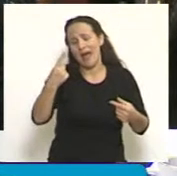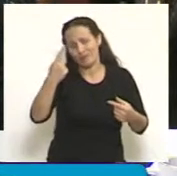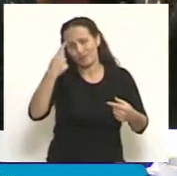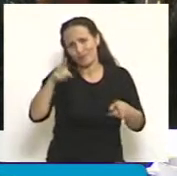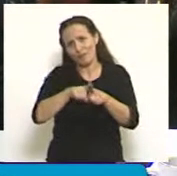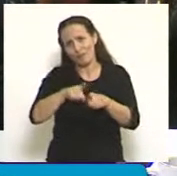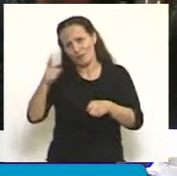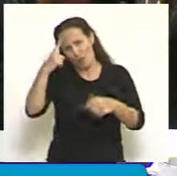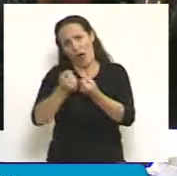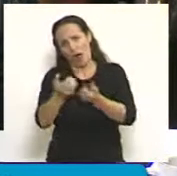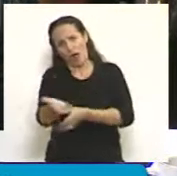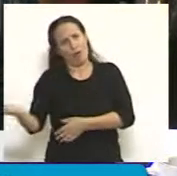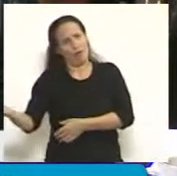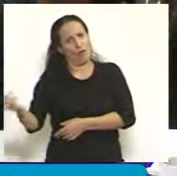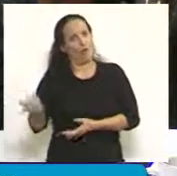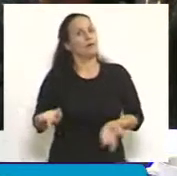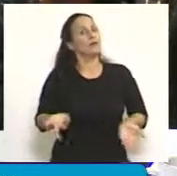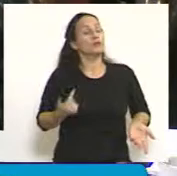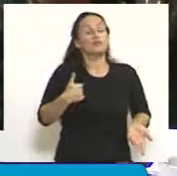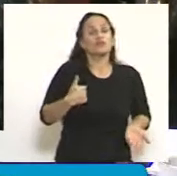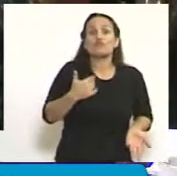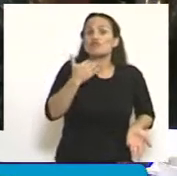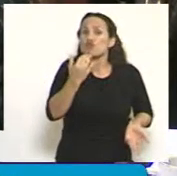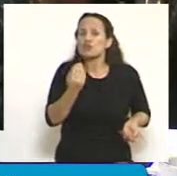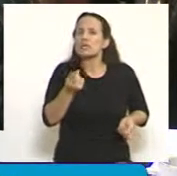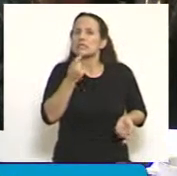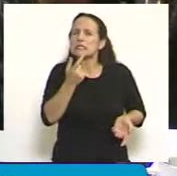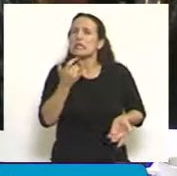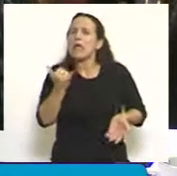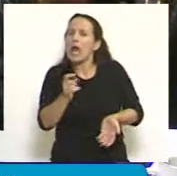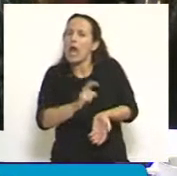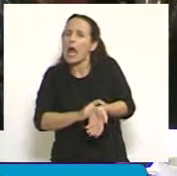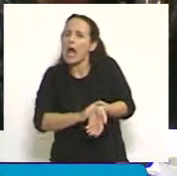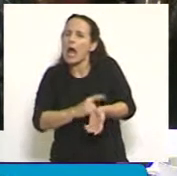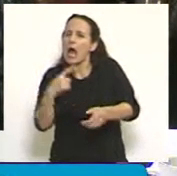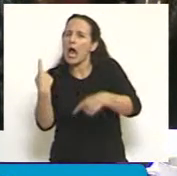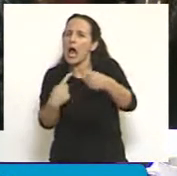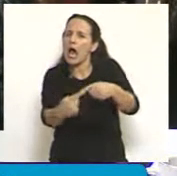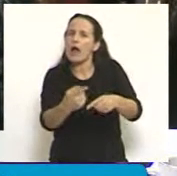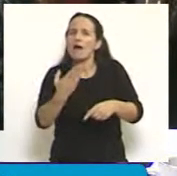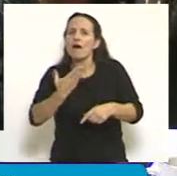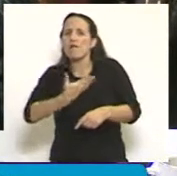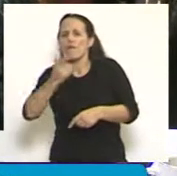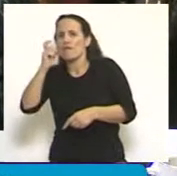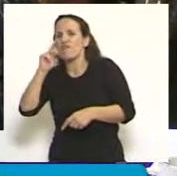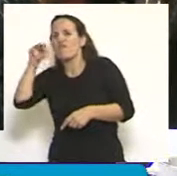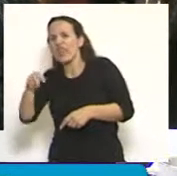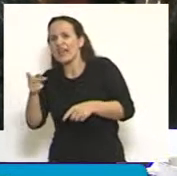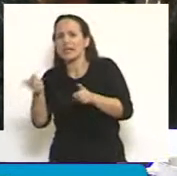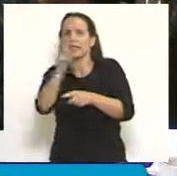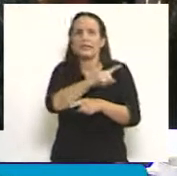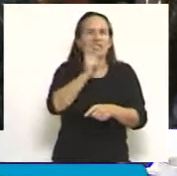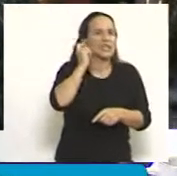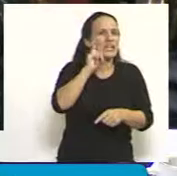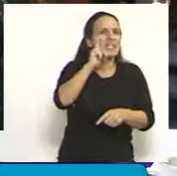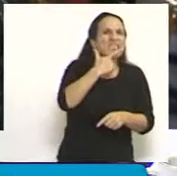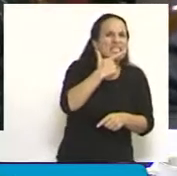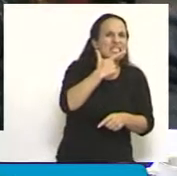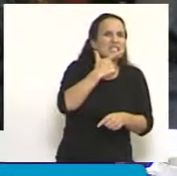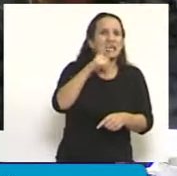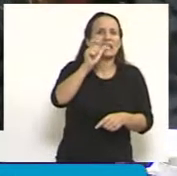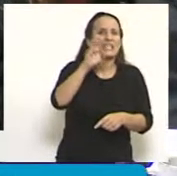con el Ministerio de la Defensa y vamos a ver si lo que nos irrita tanto en uno no nos irrita en el otro, porque ambos tuvieron media sanción